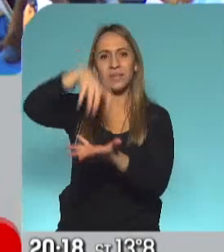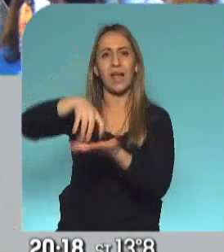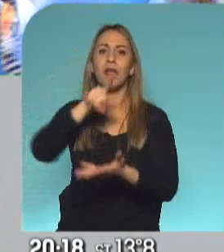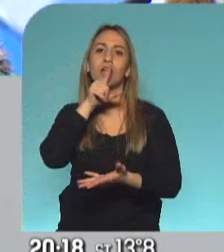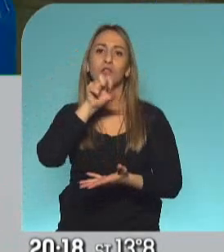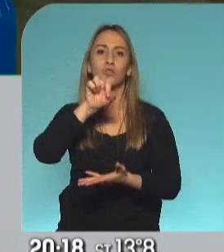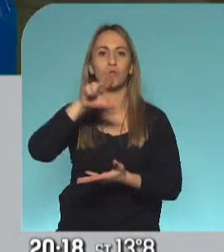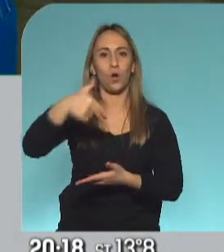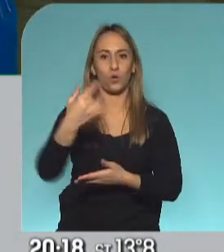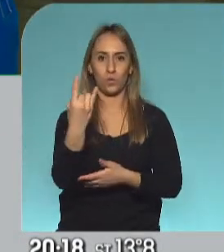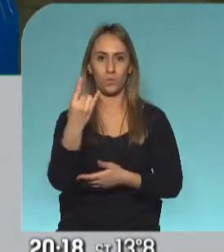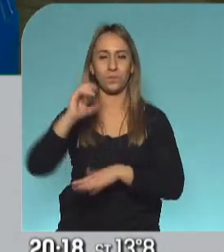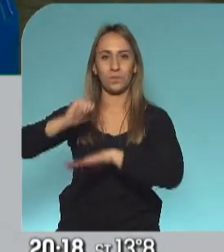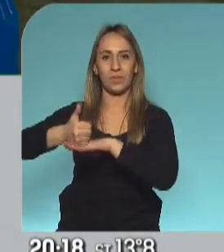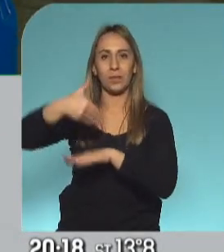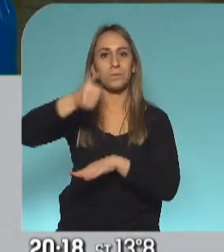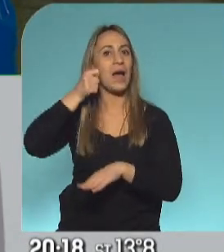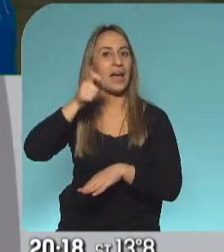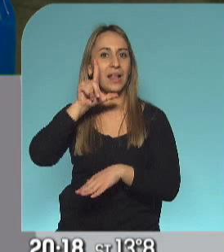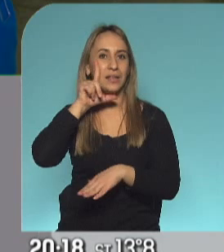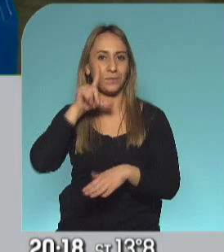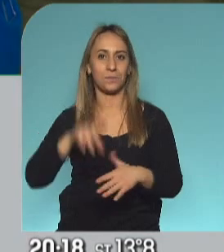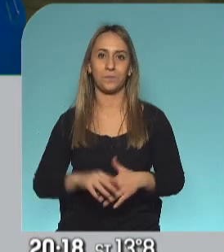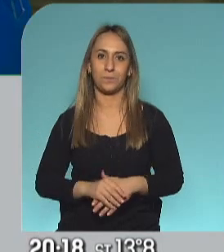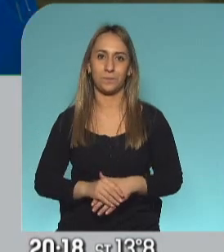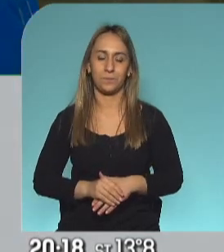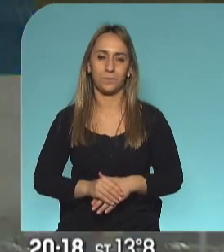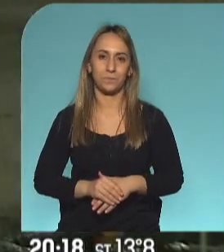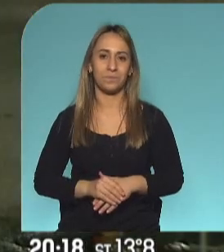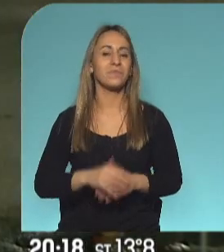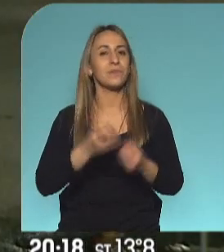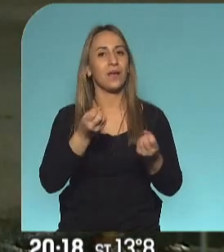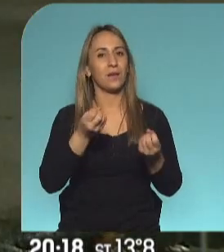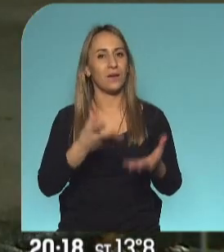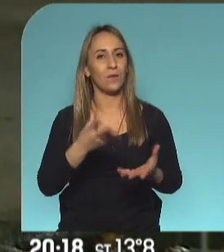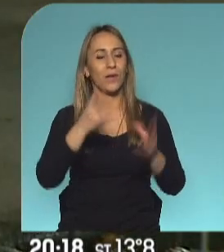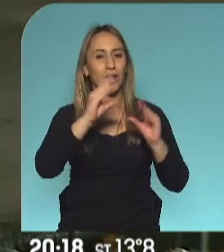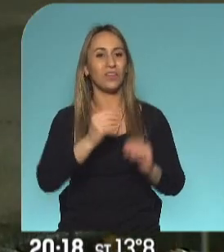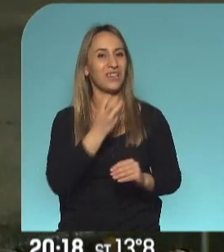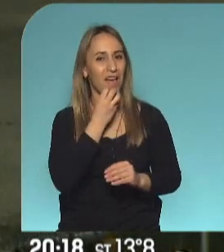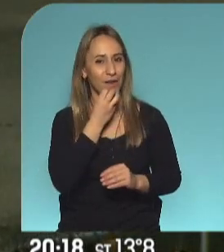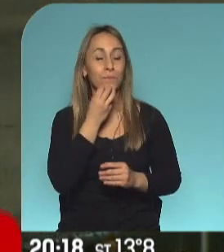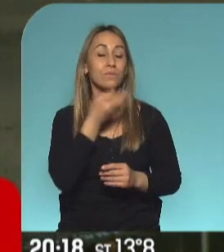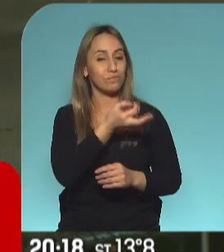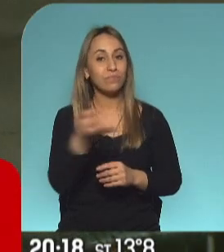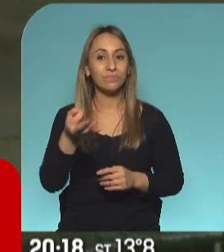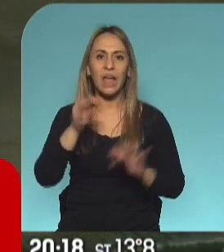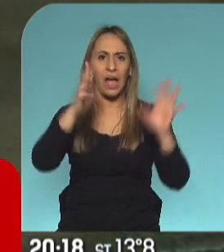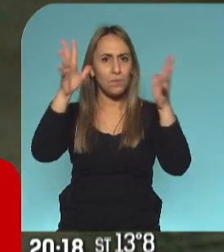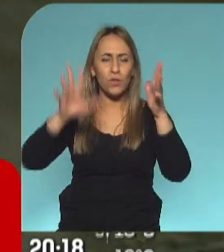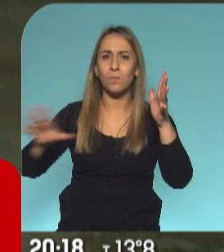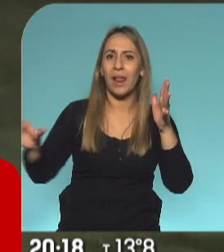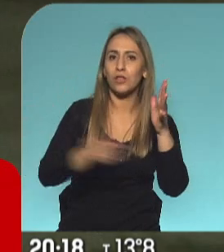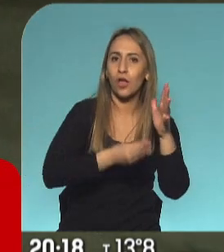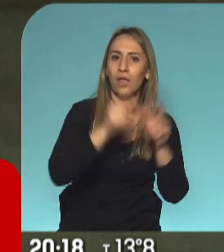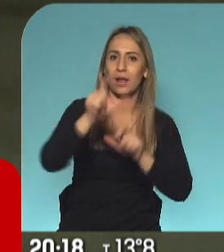médicos. Está allí Magalí Arens. Magalí, buenas noches. Ariel, buenas noches. Y es como decís, es un aplauso para todo el personal de